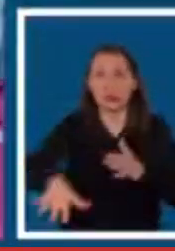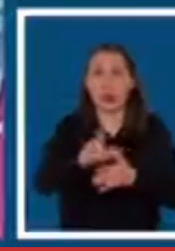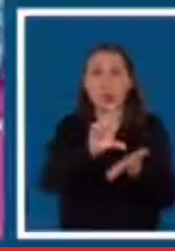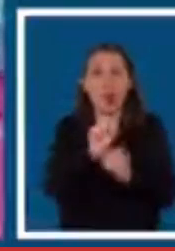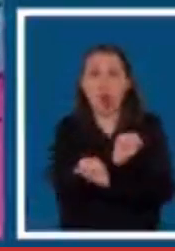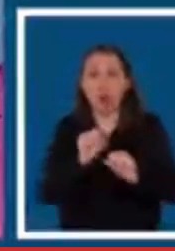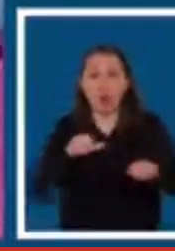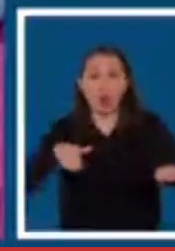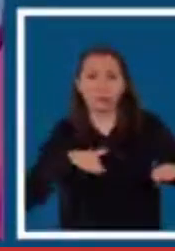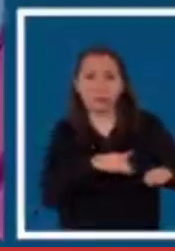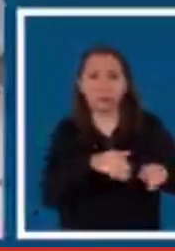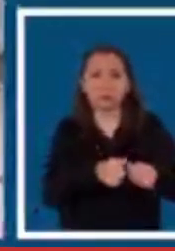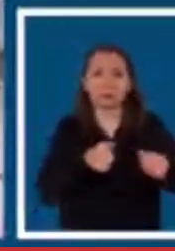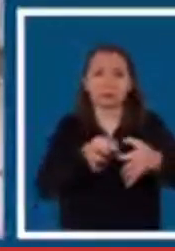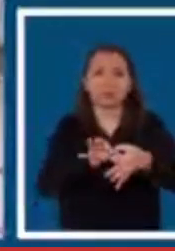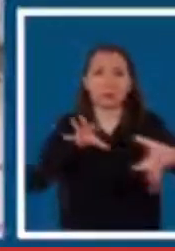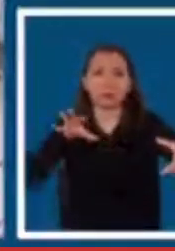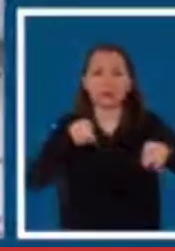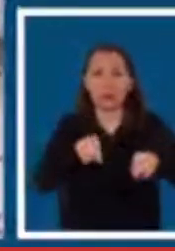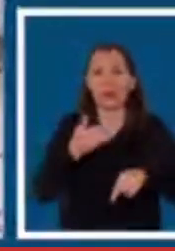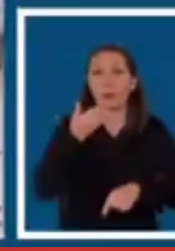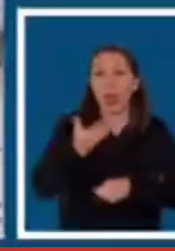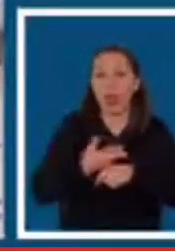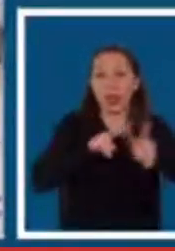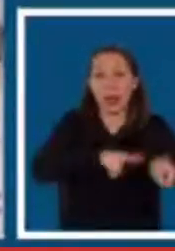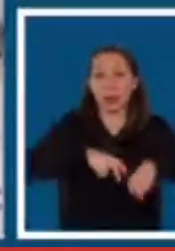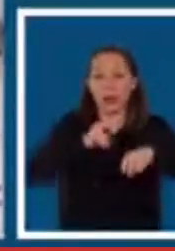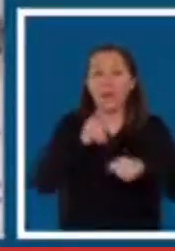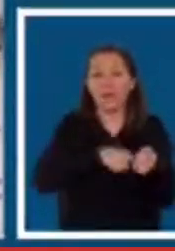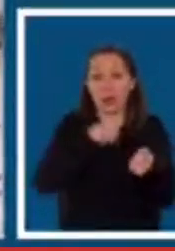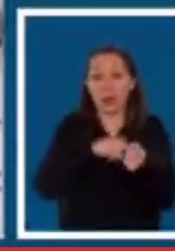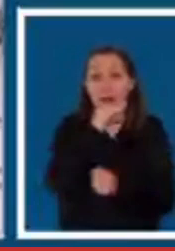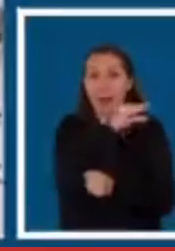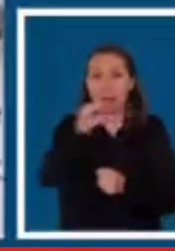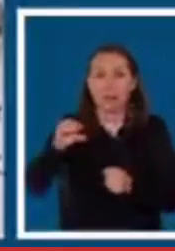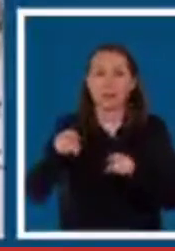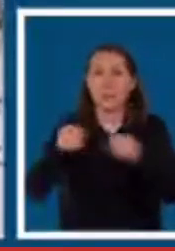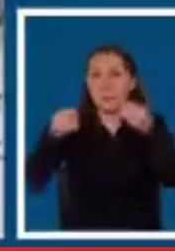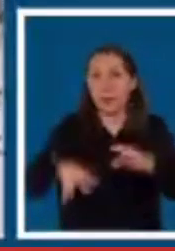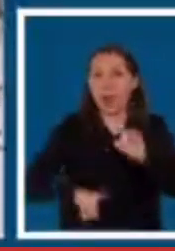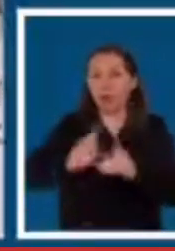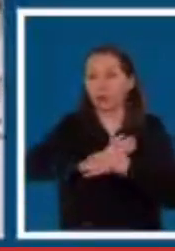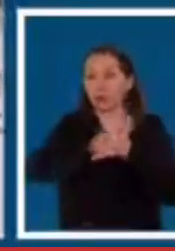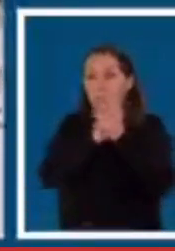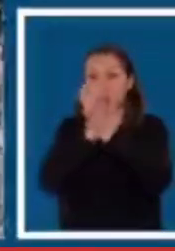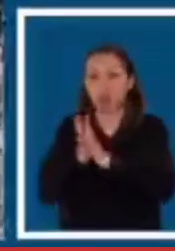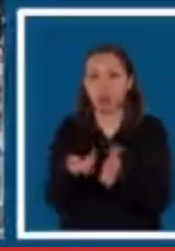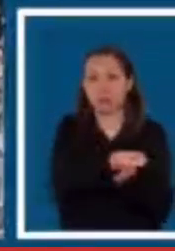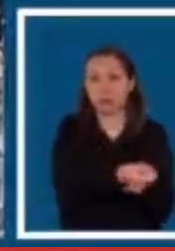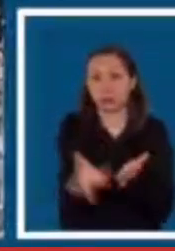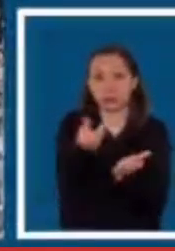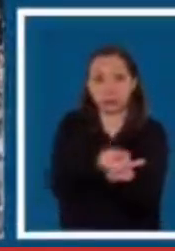conectividad ocurre también que la agricultura familiar campesina que perdió en algunos casos toda su